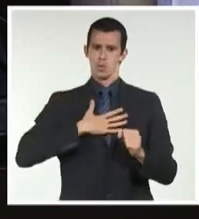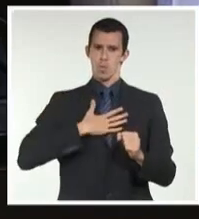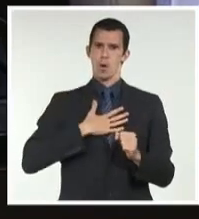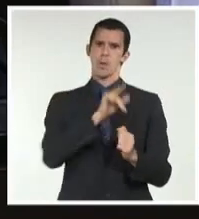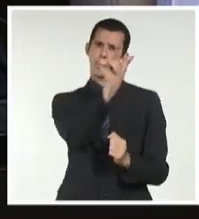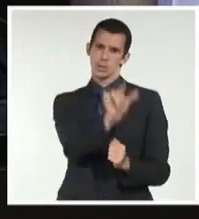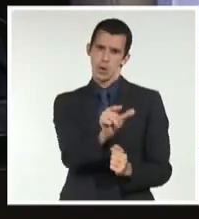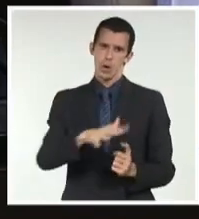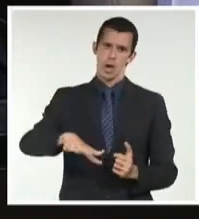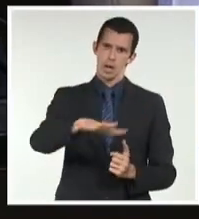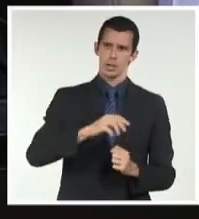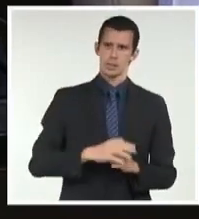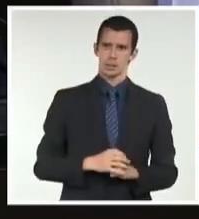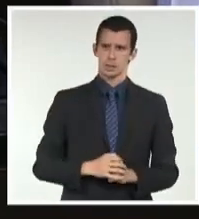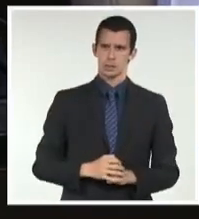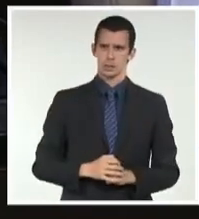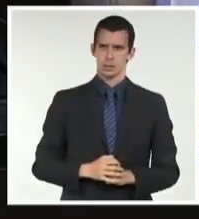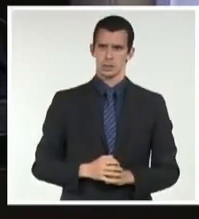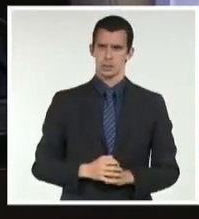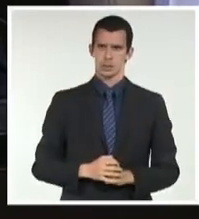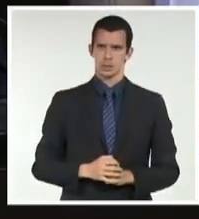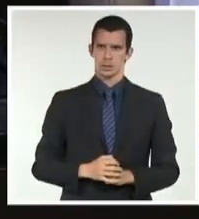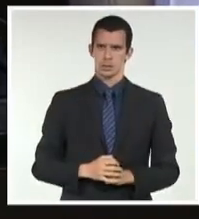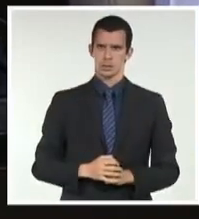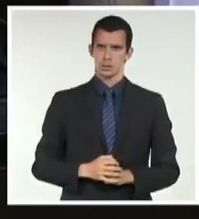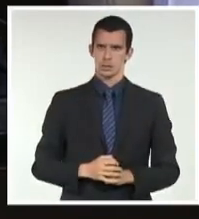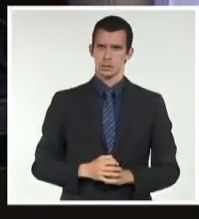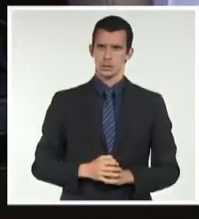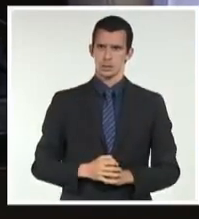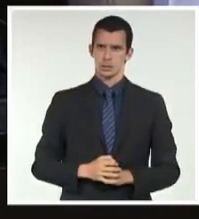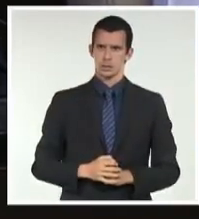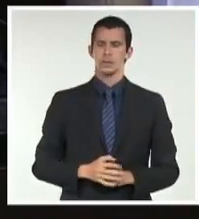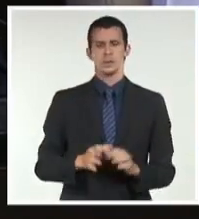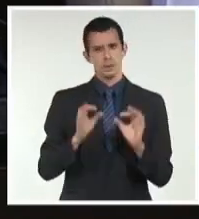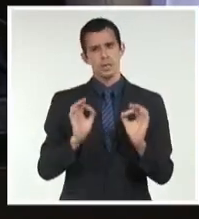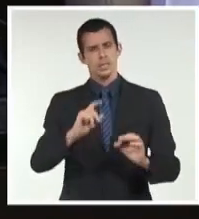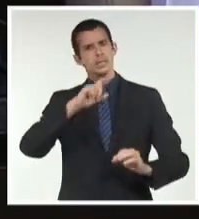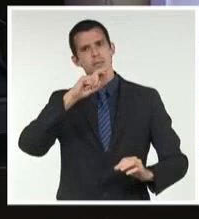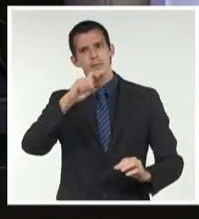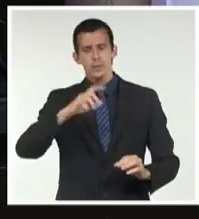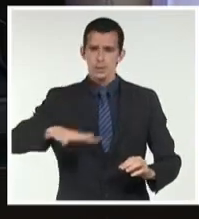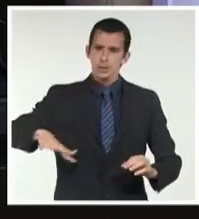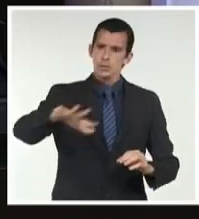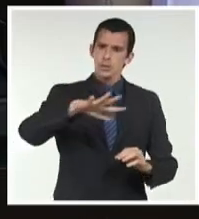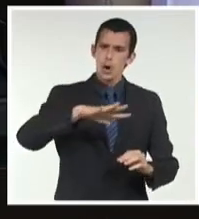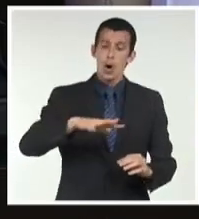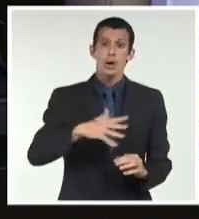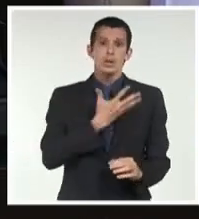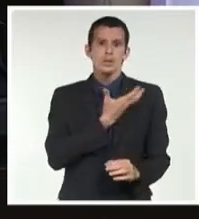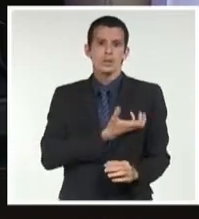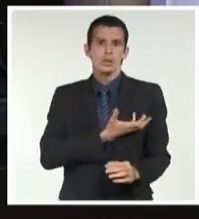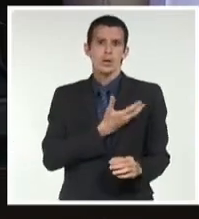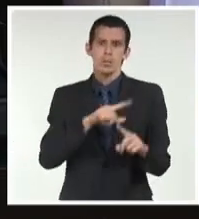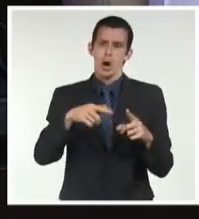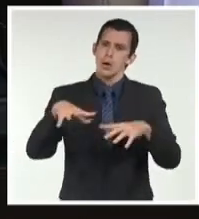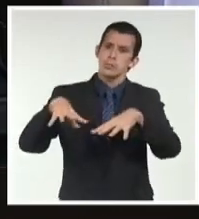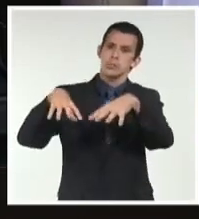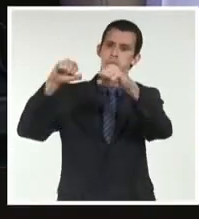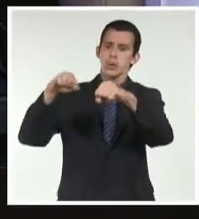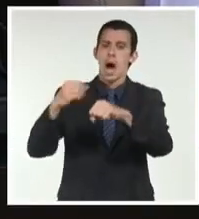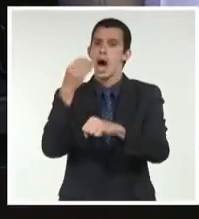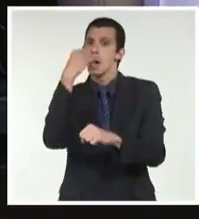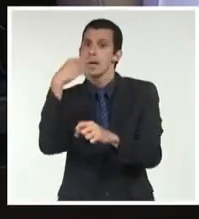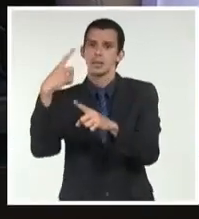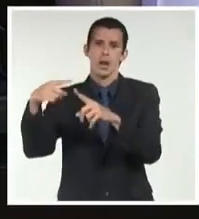resistido con dignidad y con estoicismo todas estas privaciones, y cuando no estamos entregando lo que debemos